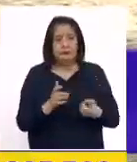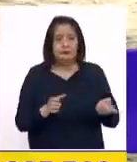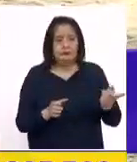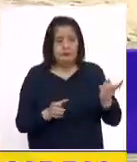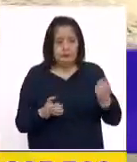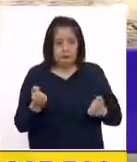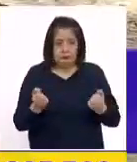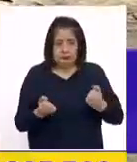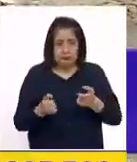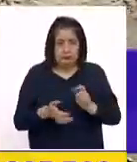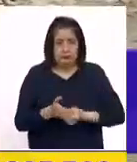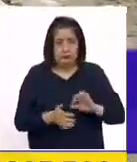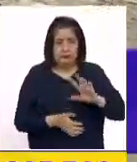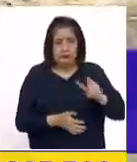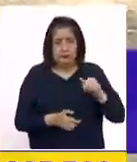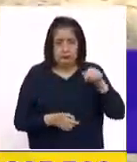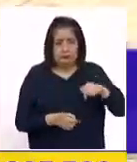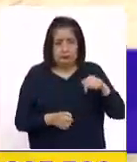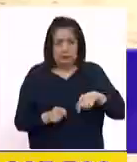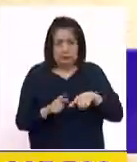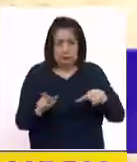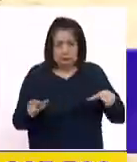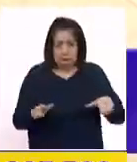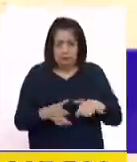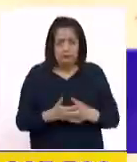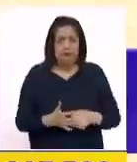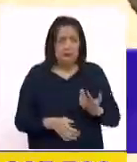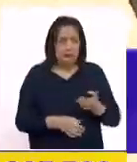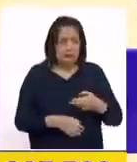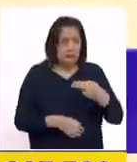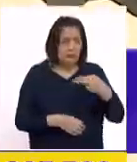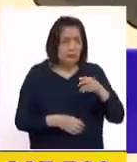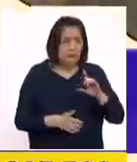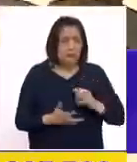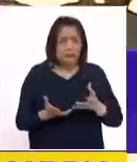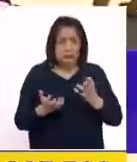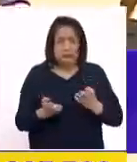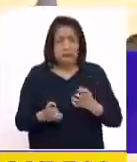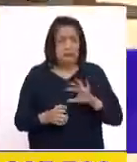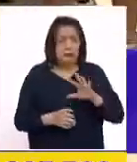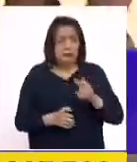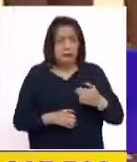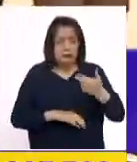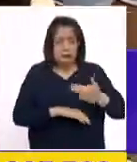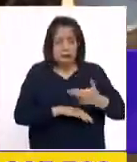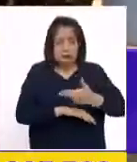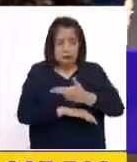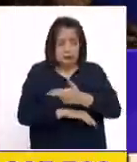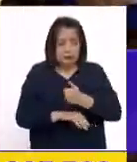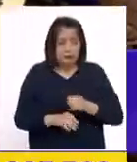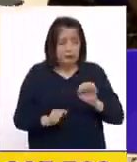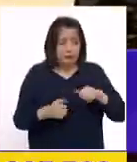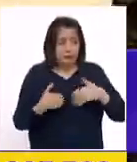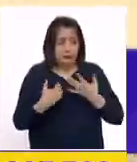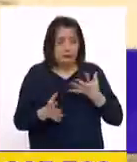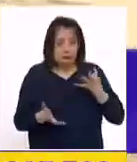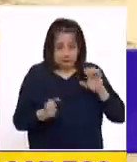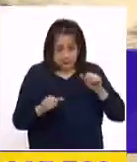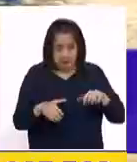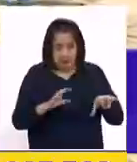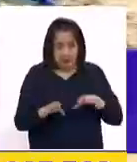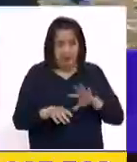un auto para robar aquí en la zona D de Huaycán. Querían robar autos estacionados y para lograr este